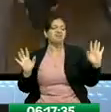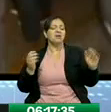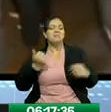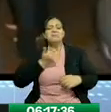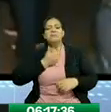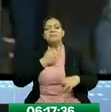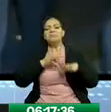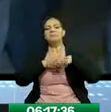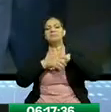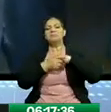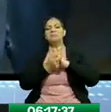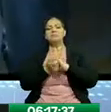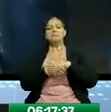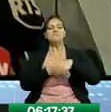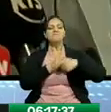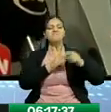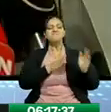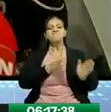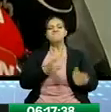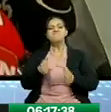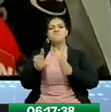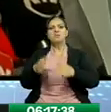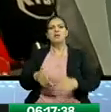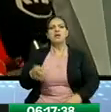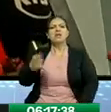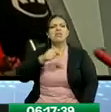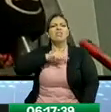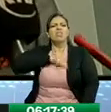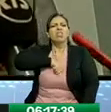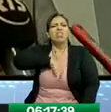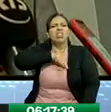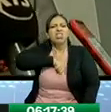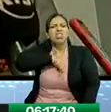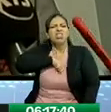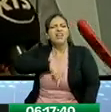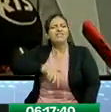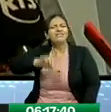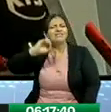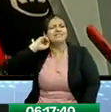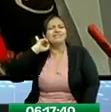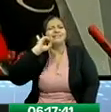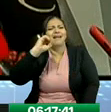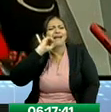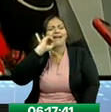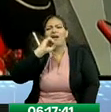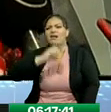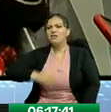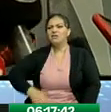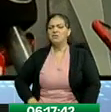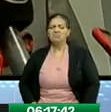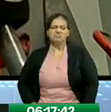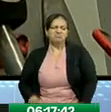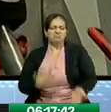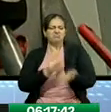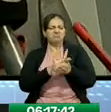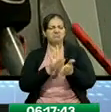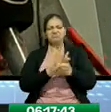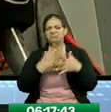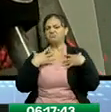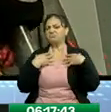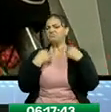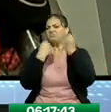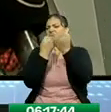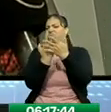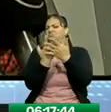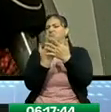Ningún remordimiento. Ningún acto de contrición. Ningún cargo de conciencia. Absolutamente nada. No sé. Lo hice, punto, ya mismo salgo. O sea, ya unos años. Eso y